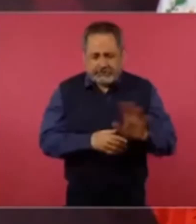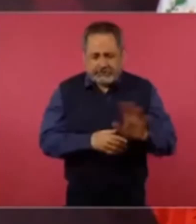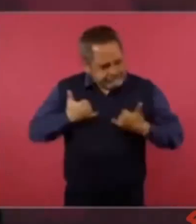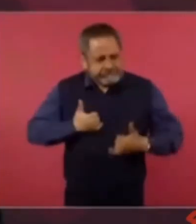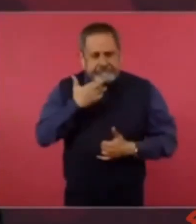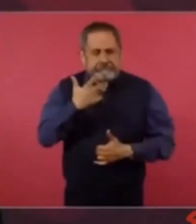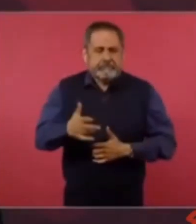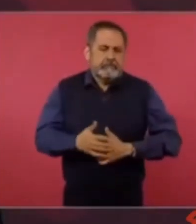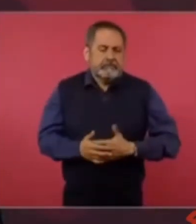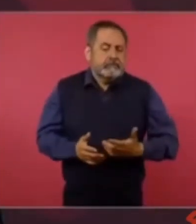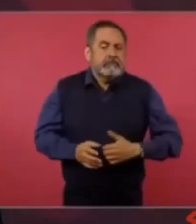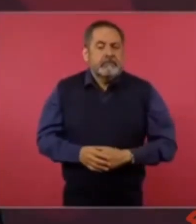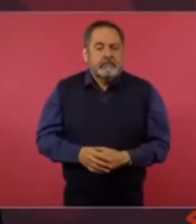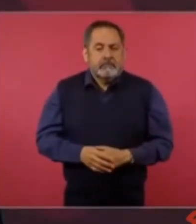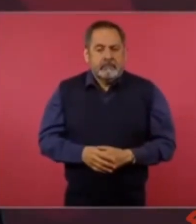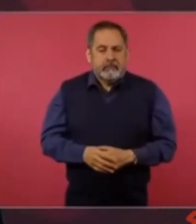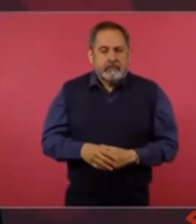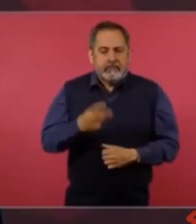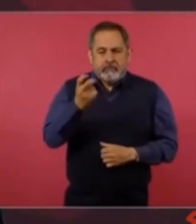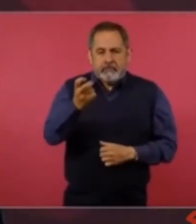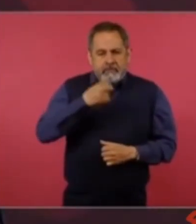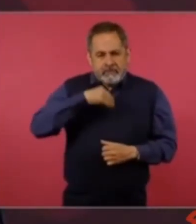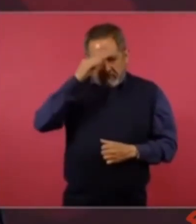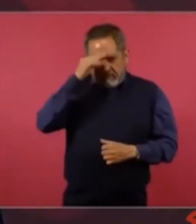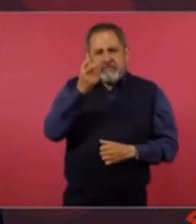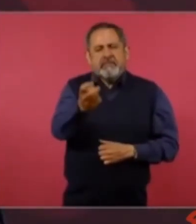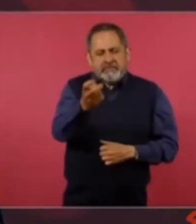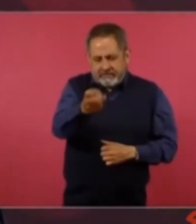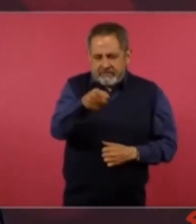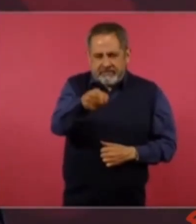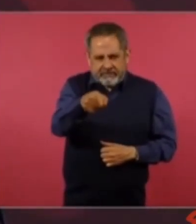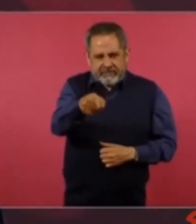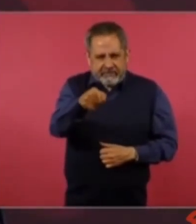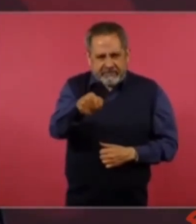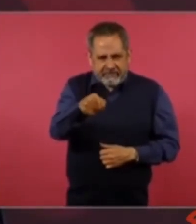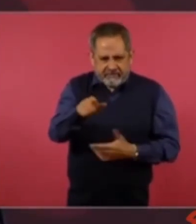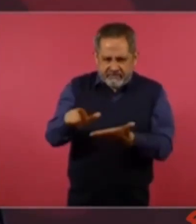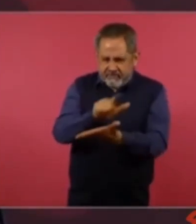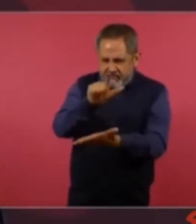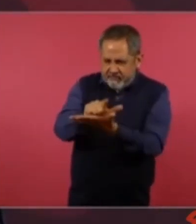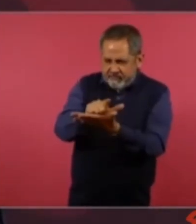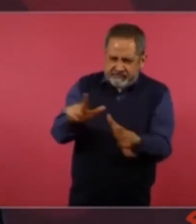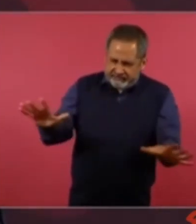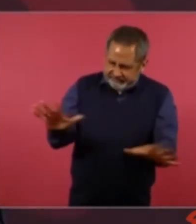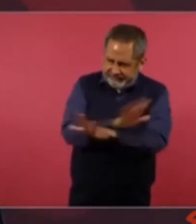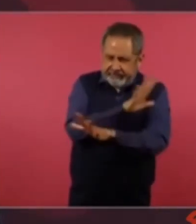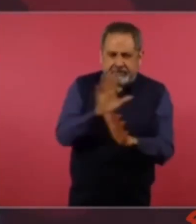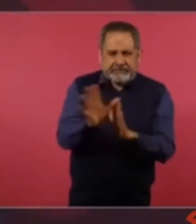Entonces, para eso es lo de la reforma.